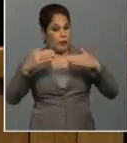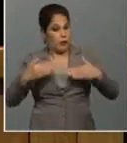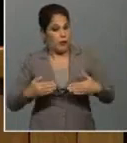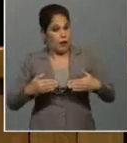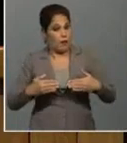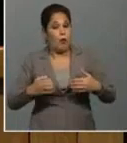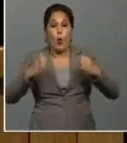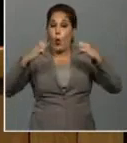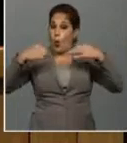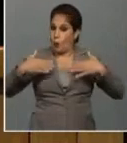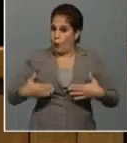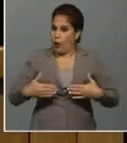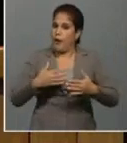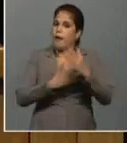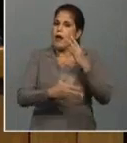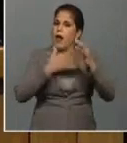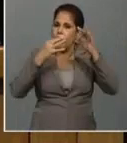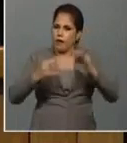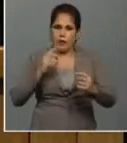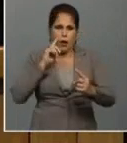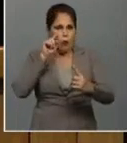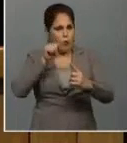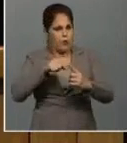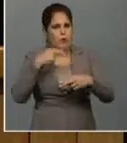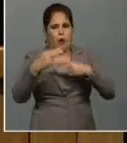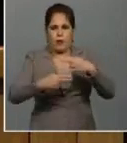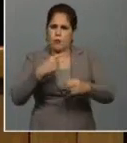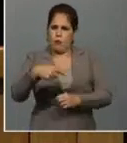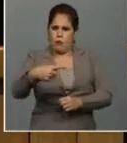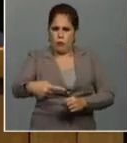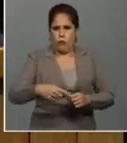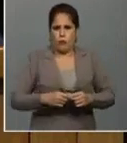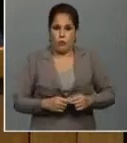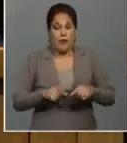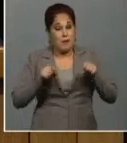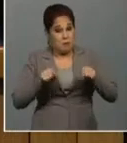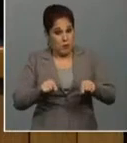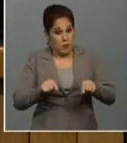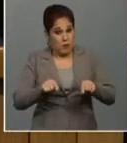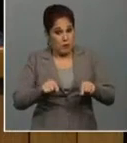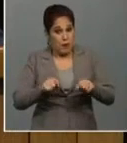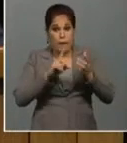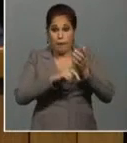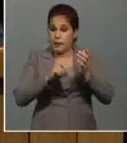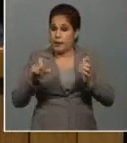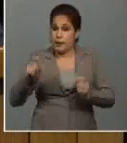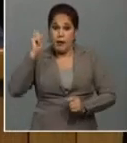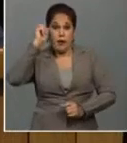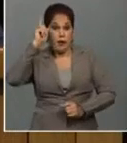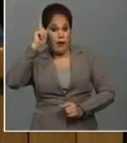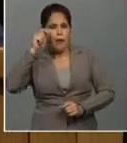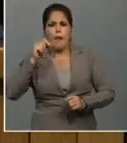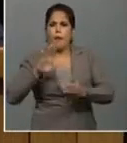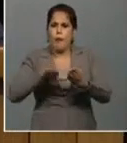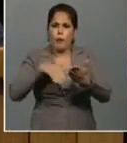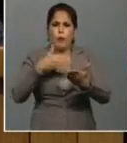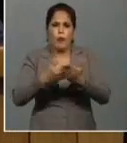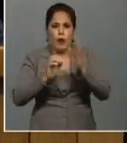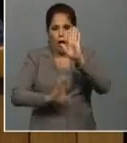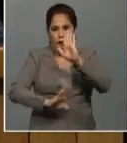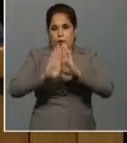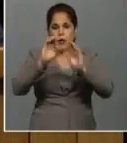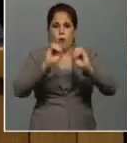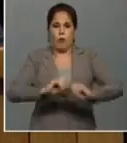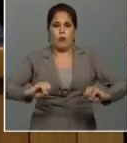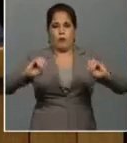la verdad en todo lo que nos proponemos y hacemos desde esa práctica partidista debemos proponernos avanzar en el